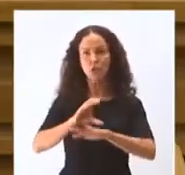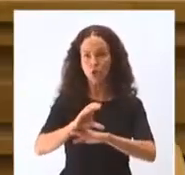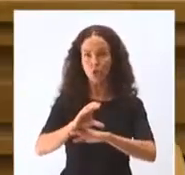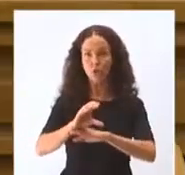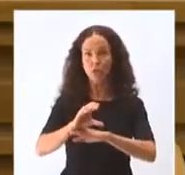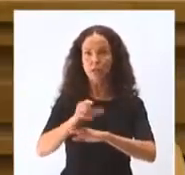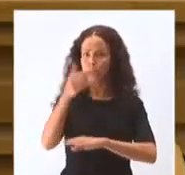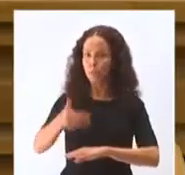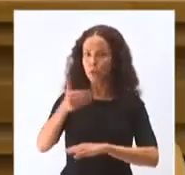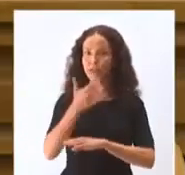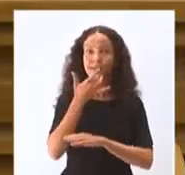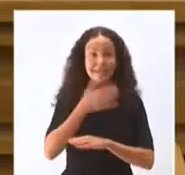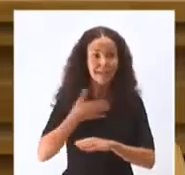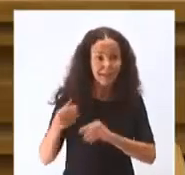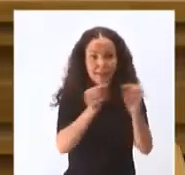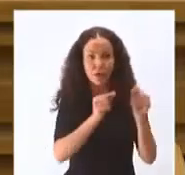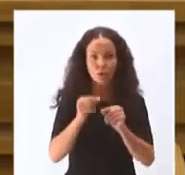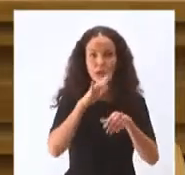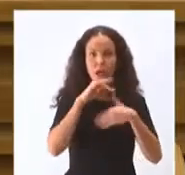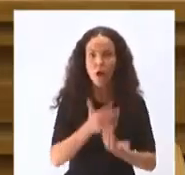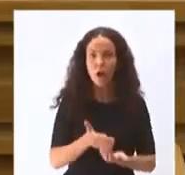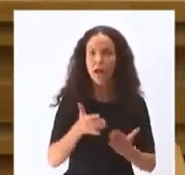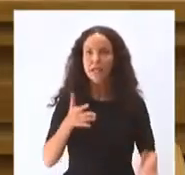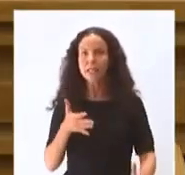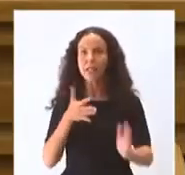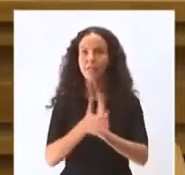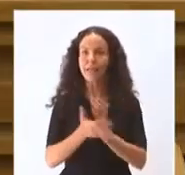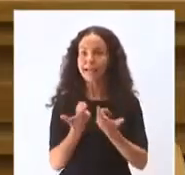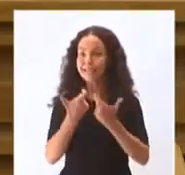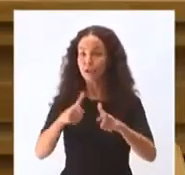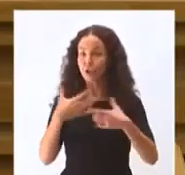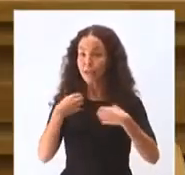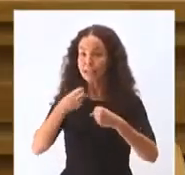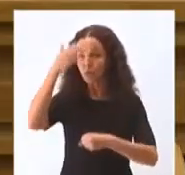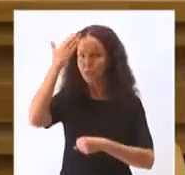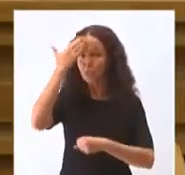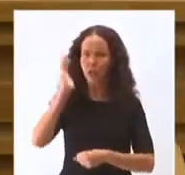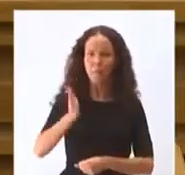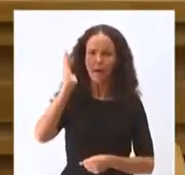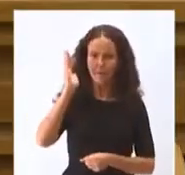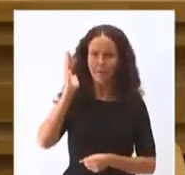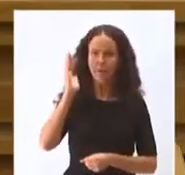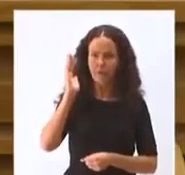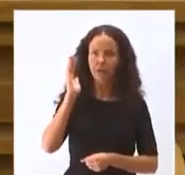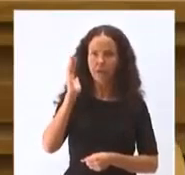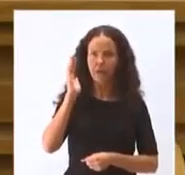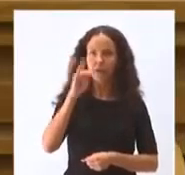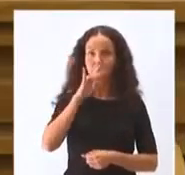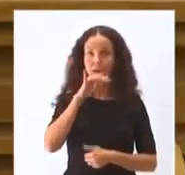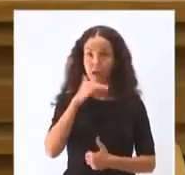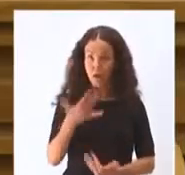discutir ahora es simplemente darle una bofetada al sector de la salud mental que más ha crecido y mucho